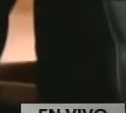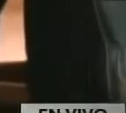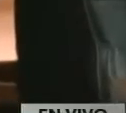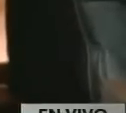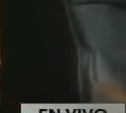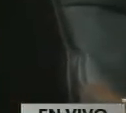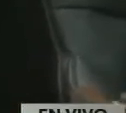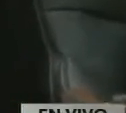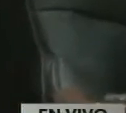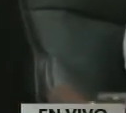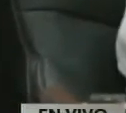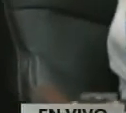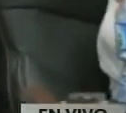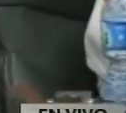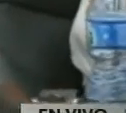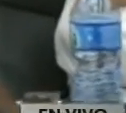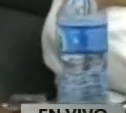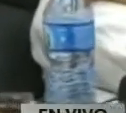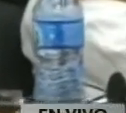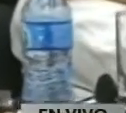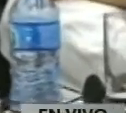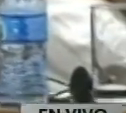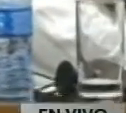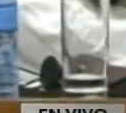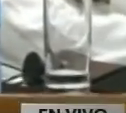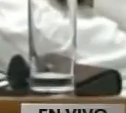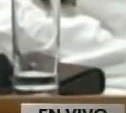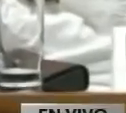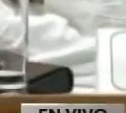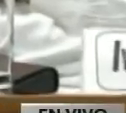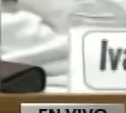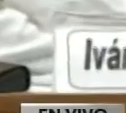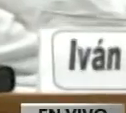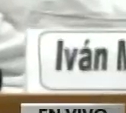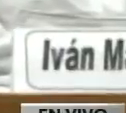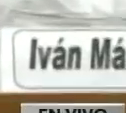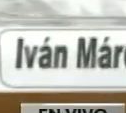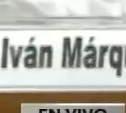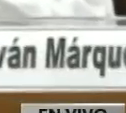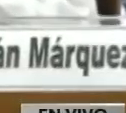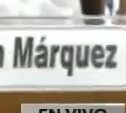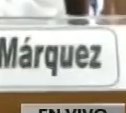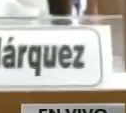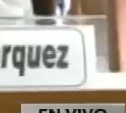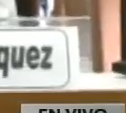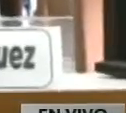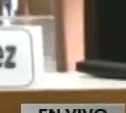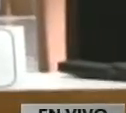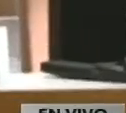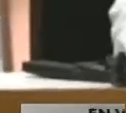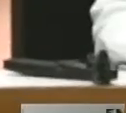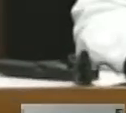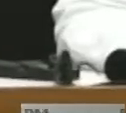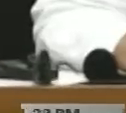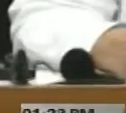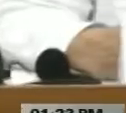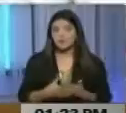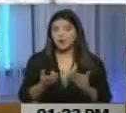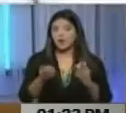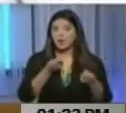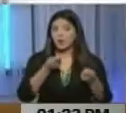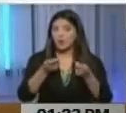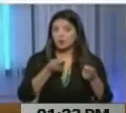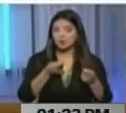La dejación de las armas por parte de la FARC se desarrollará en 2 tiempos, denominados control de